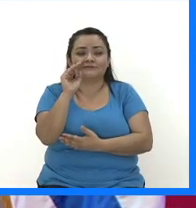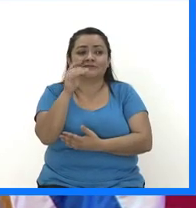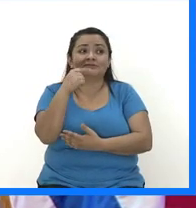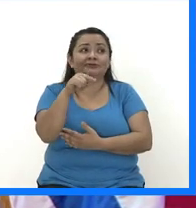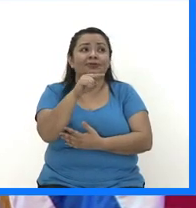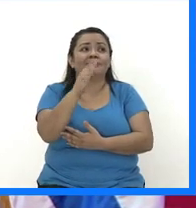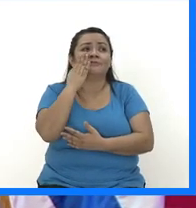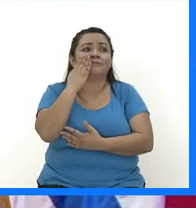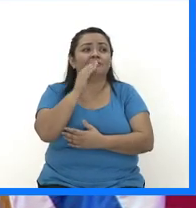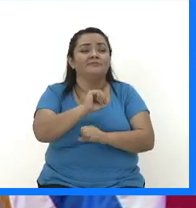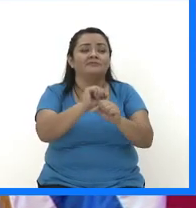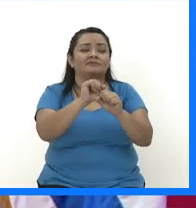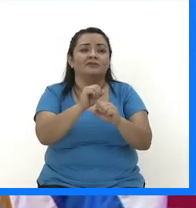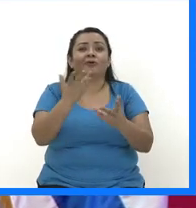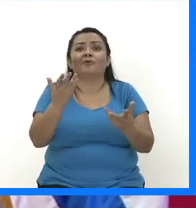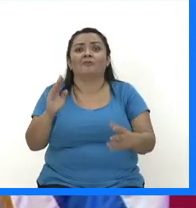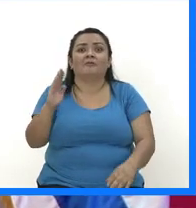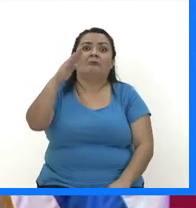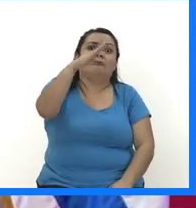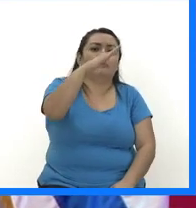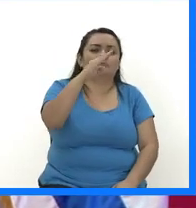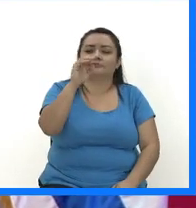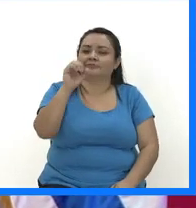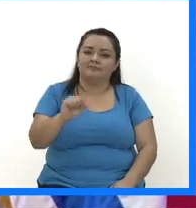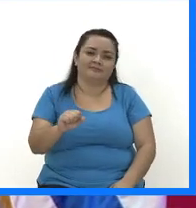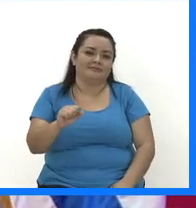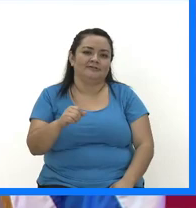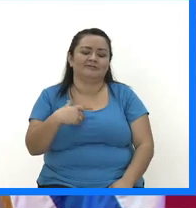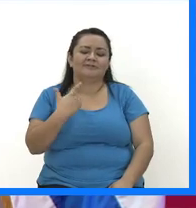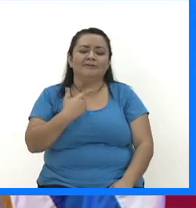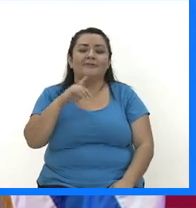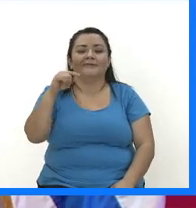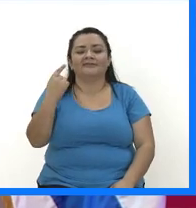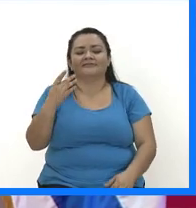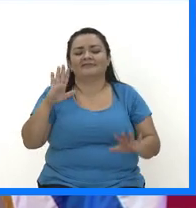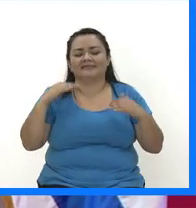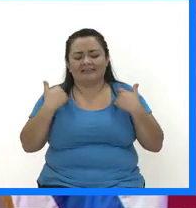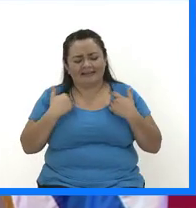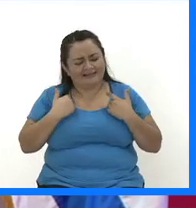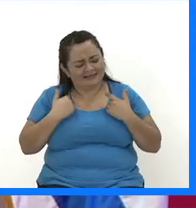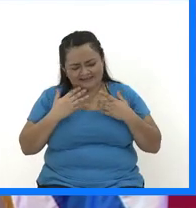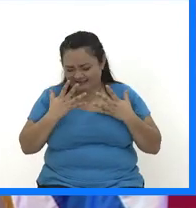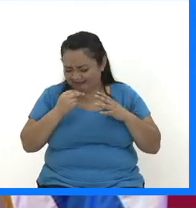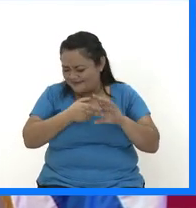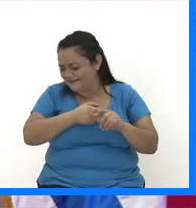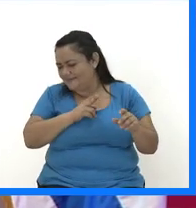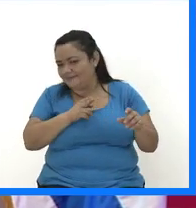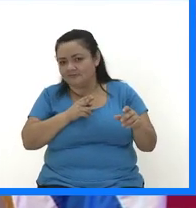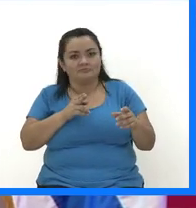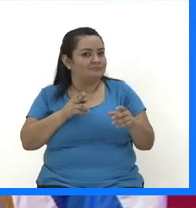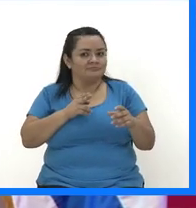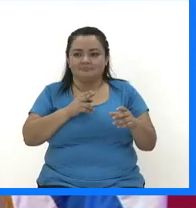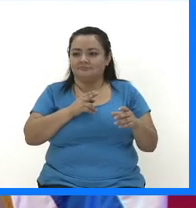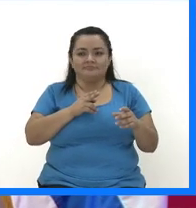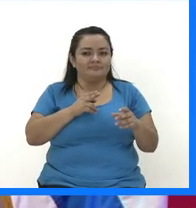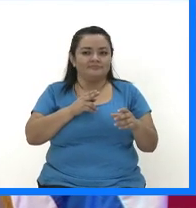mamá pero no sólo por esa prueba vamos a venir mañana ya no quiero trabajar estaba trabajando cuando el pastor